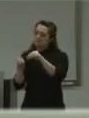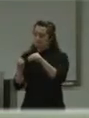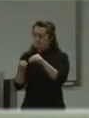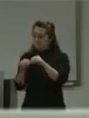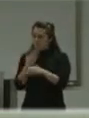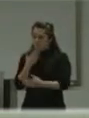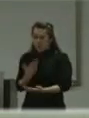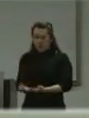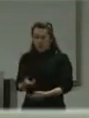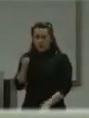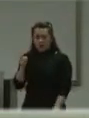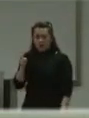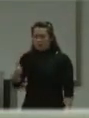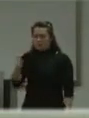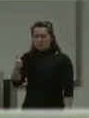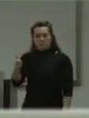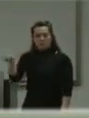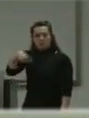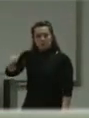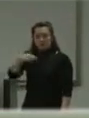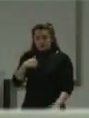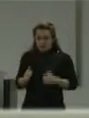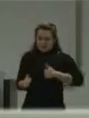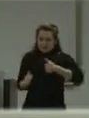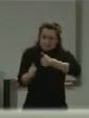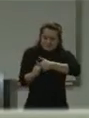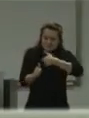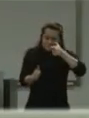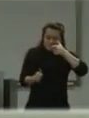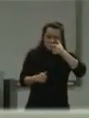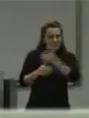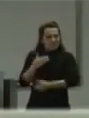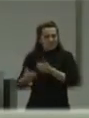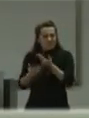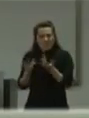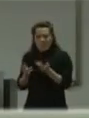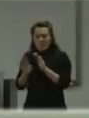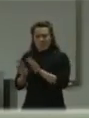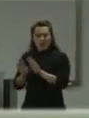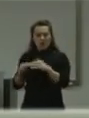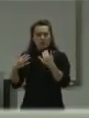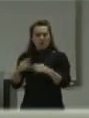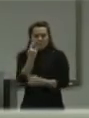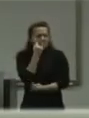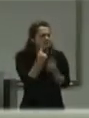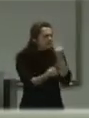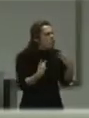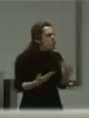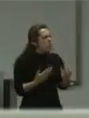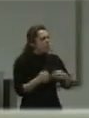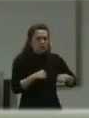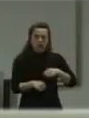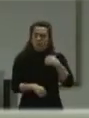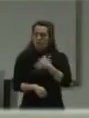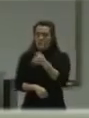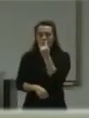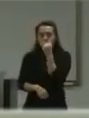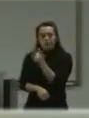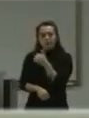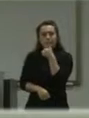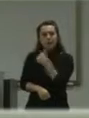acompañar el proceso de verdad que era maravilloso ver la el interés que ellos le pusieron al tema y